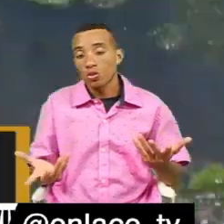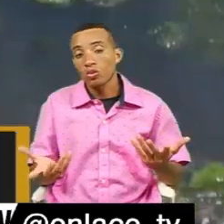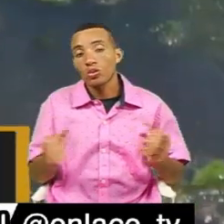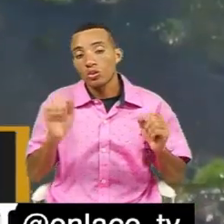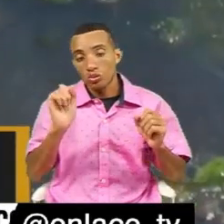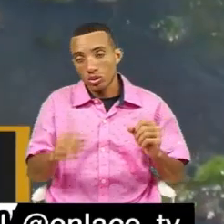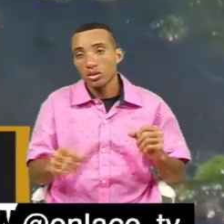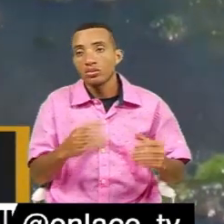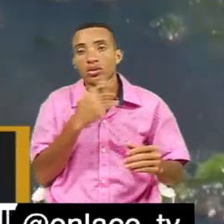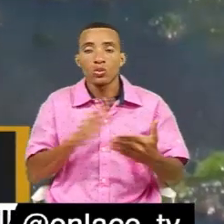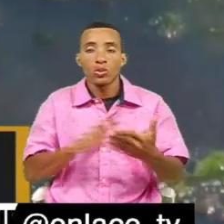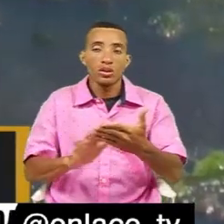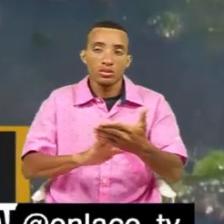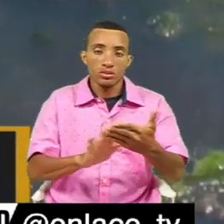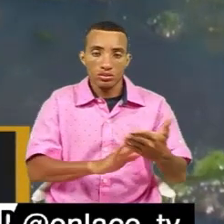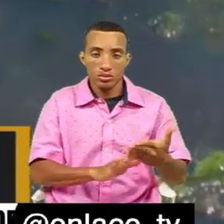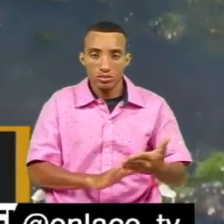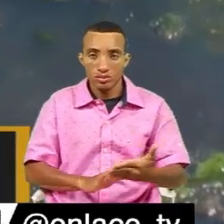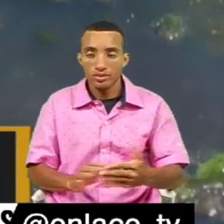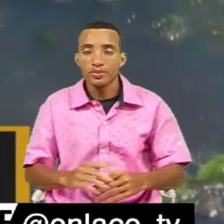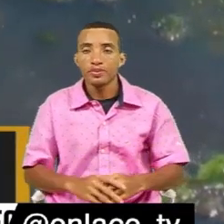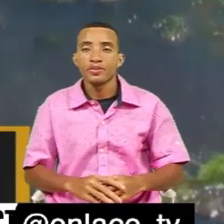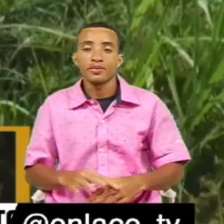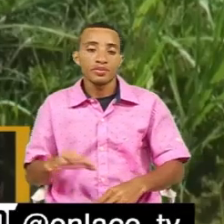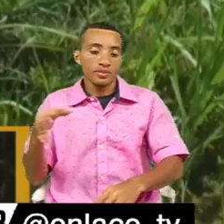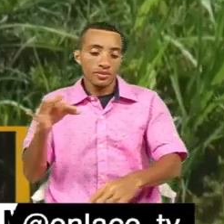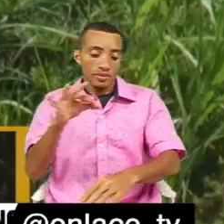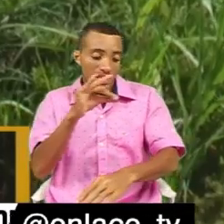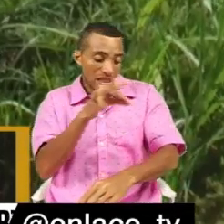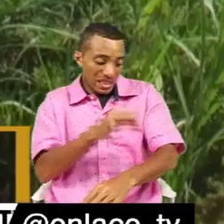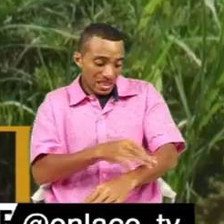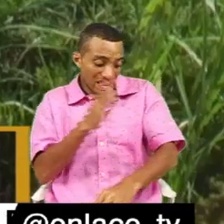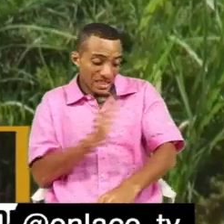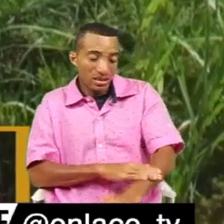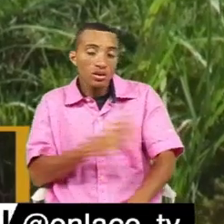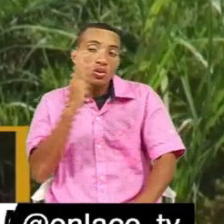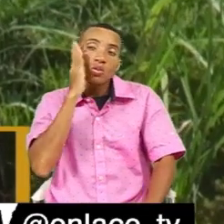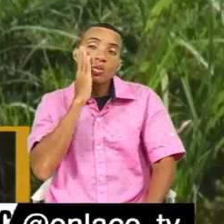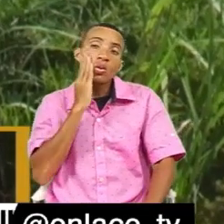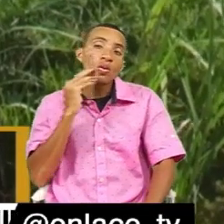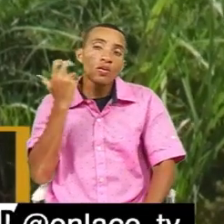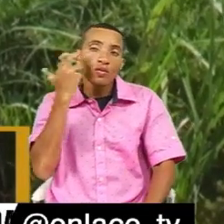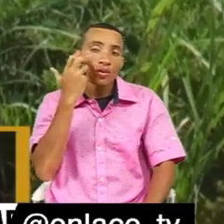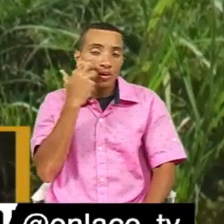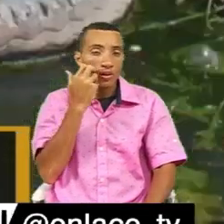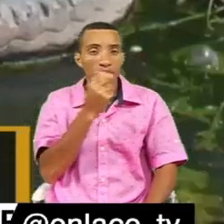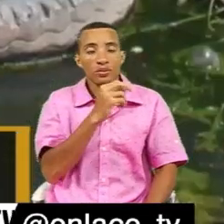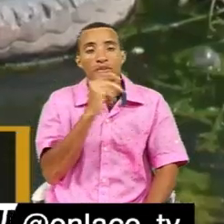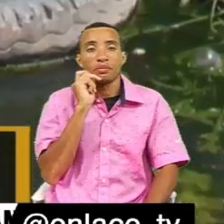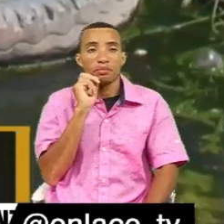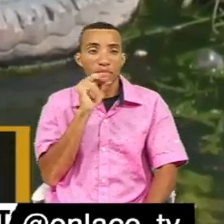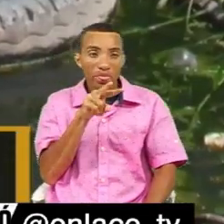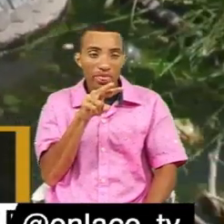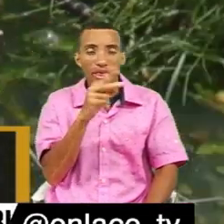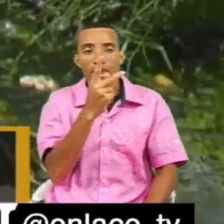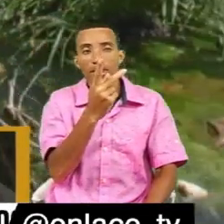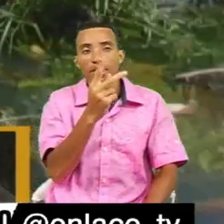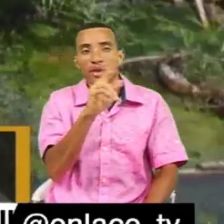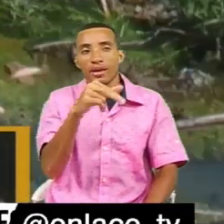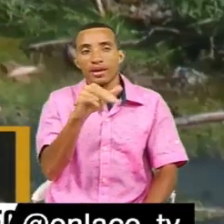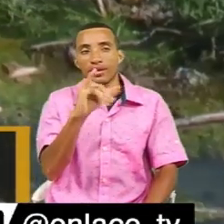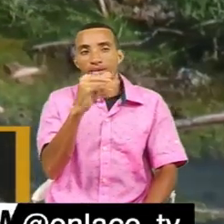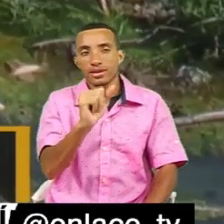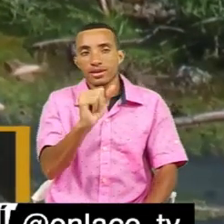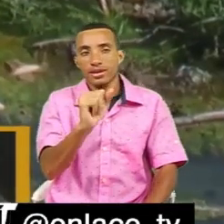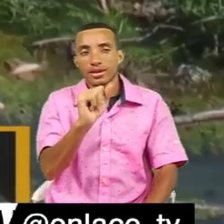ahí. Los más de 5 casos de Zika que según la comunidad se han registrado en el sector los atribuyen a esta fuente de agua que se ha ido formando y en la